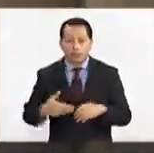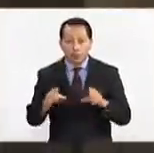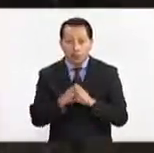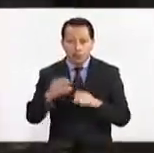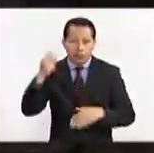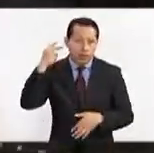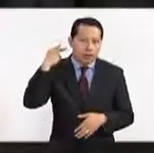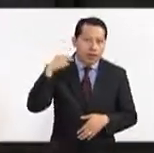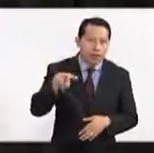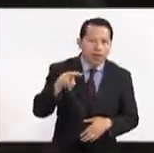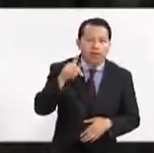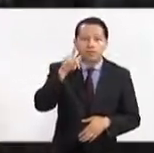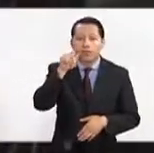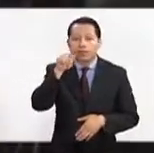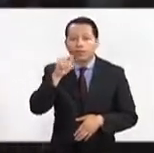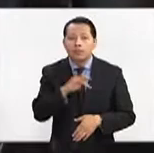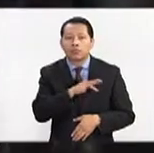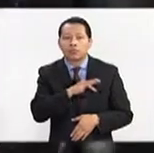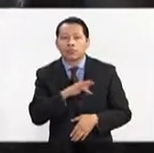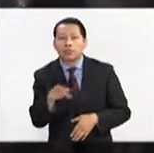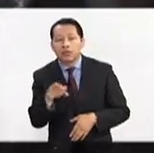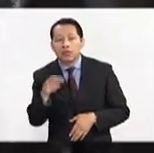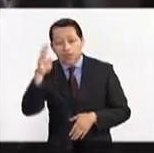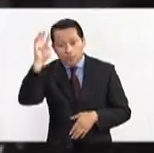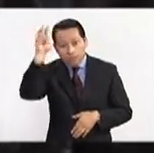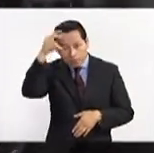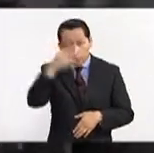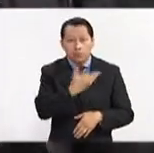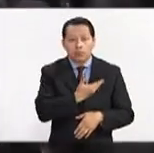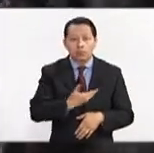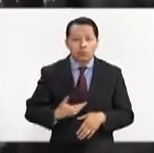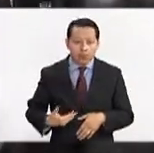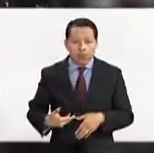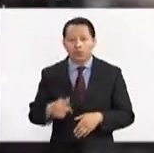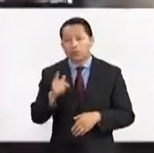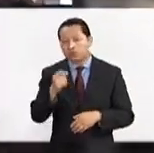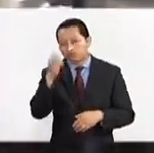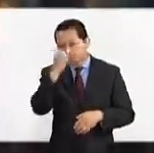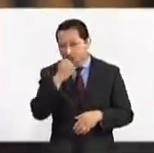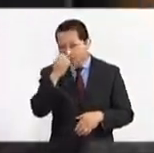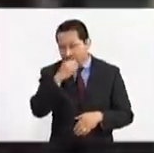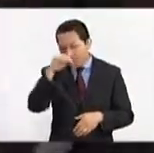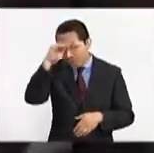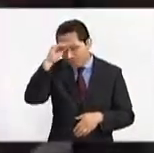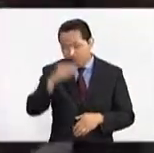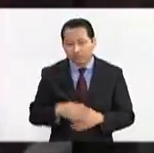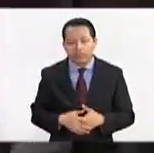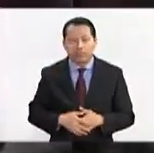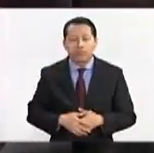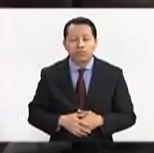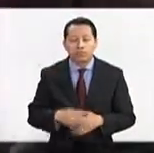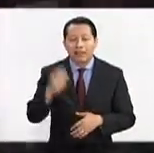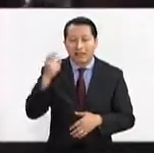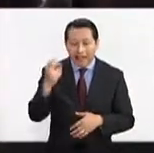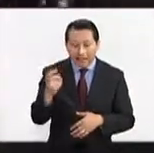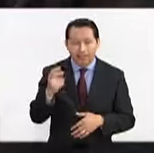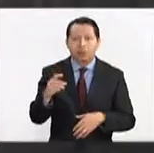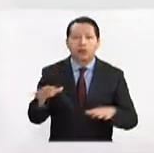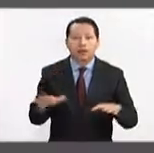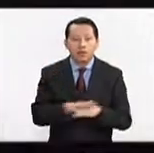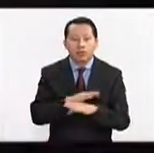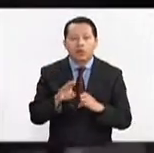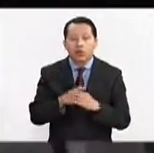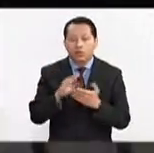viaje planeado para mañana a Puerto Rico por parte del presidente se encontraba bajo revisión. Esto cambia precisamente la agenda de los